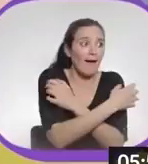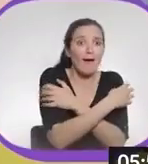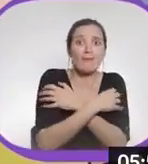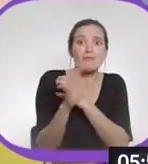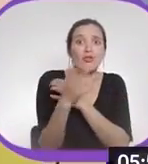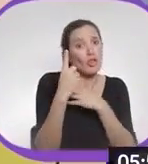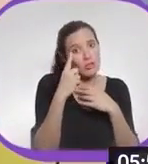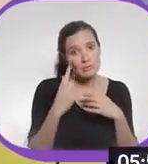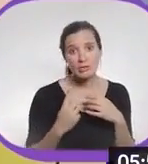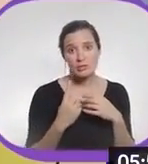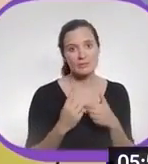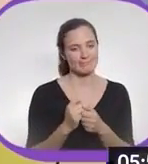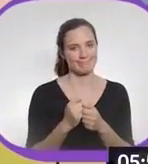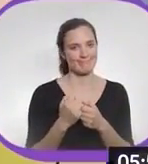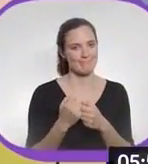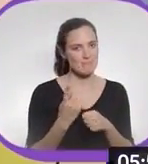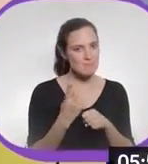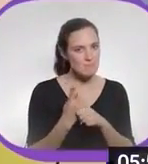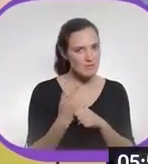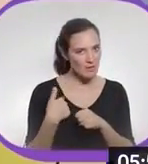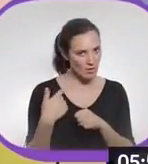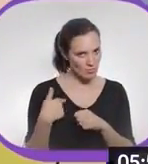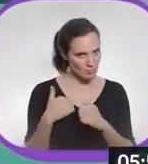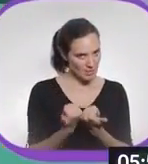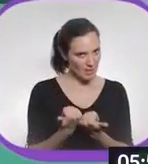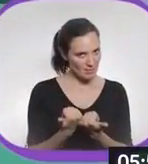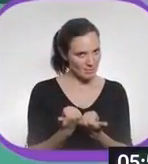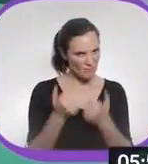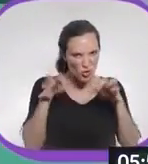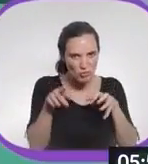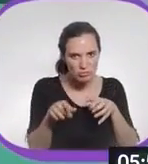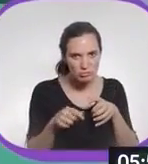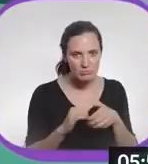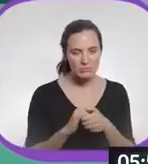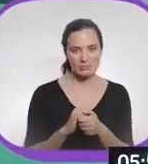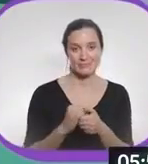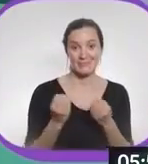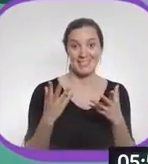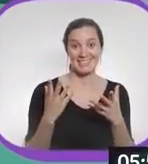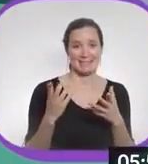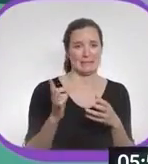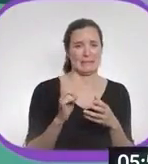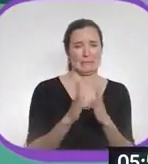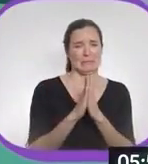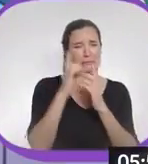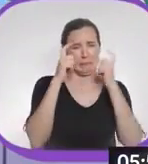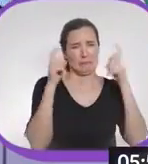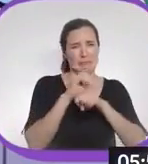triste? Pues tendrás que comenzar conmigo, monstruo. Muy bien. ¡No, es una